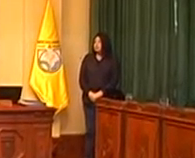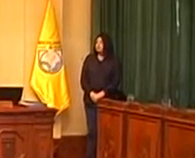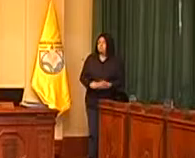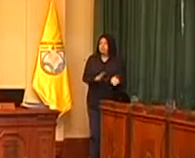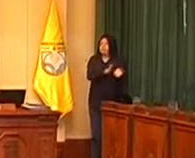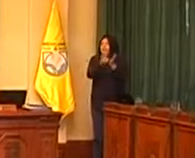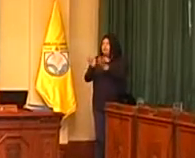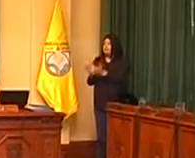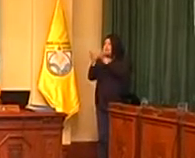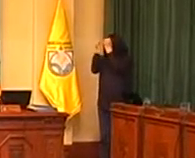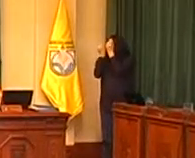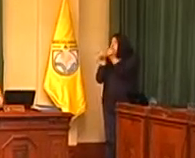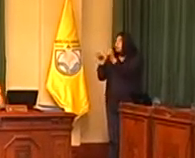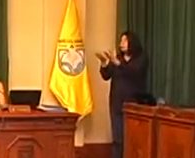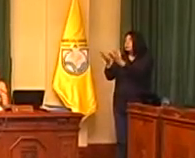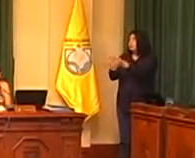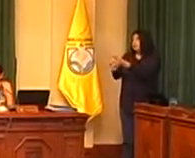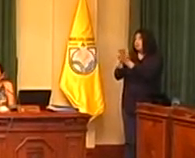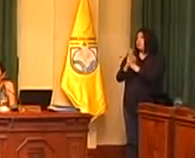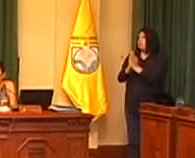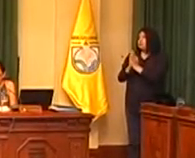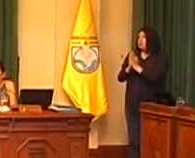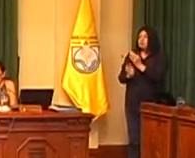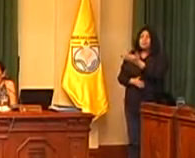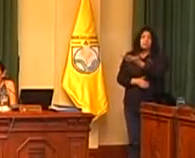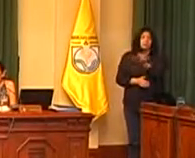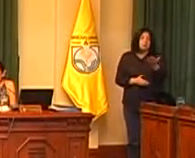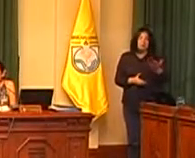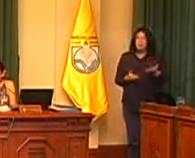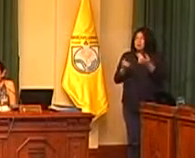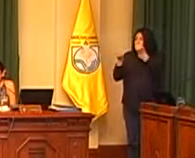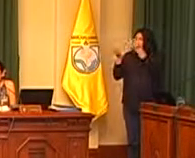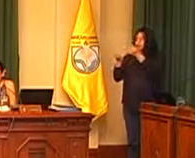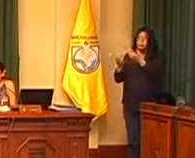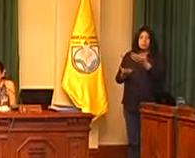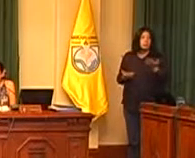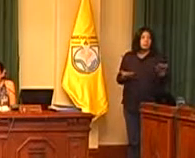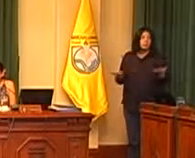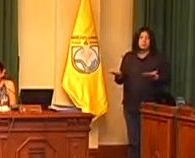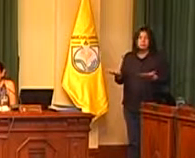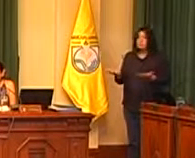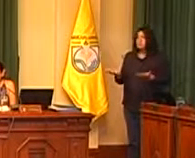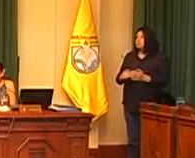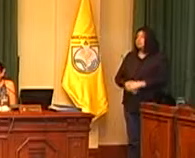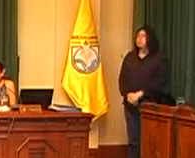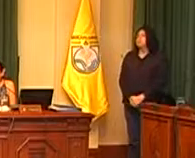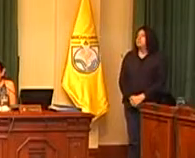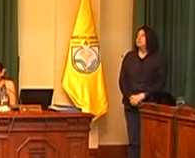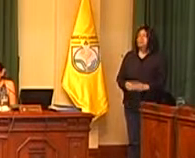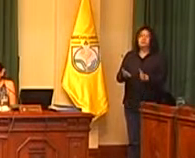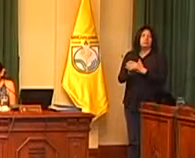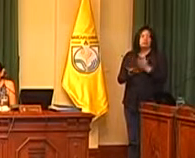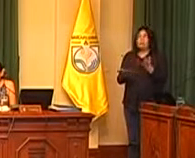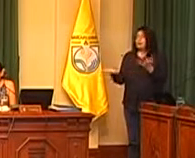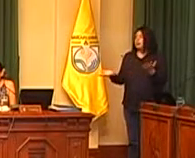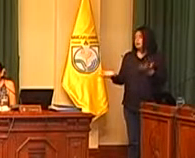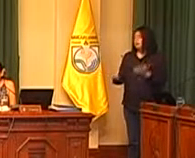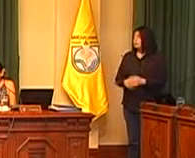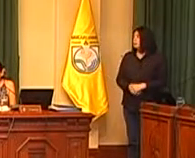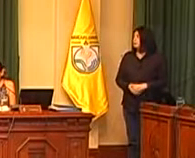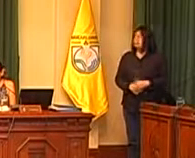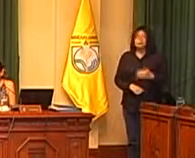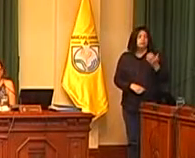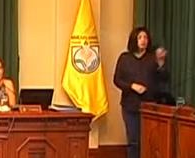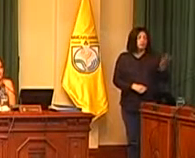Estación, informes y pedidos. ¿Algún informe en mesa? Si no hay informes, sí,